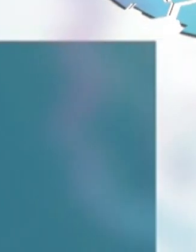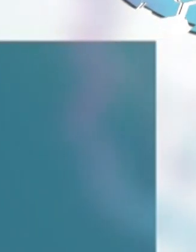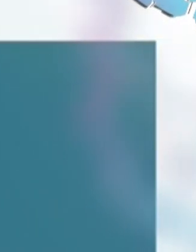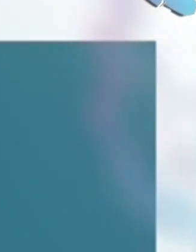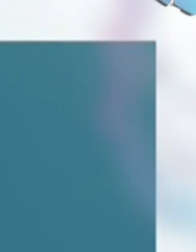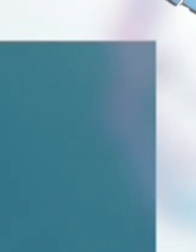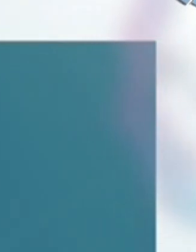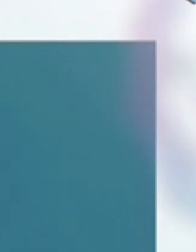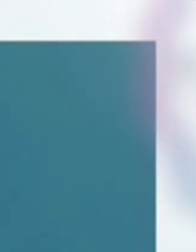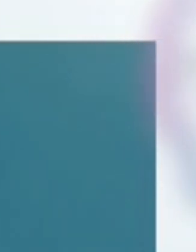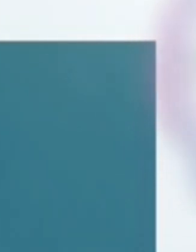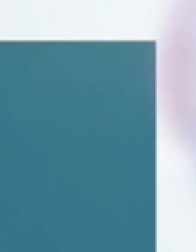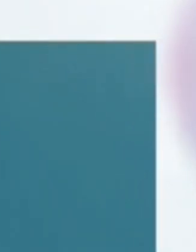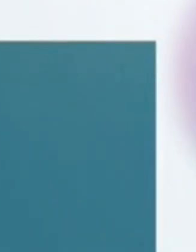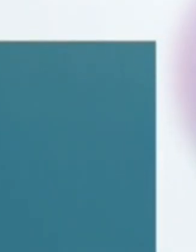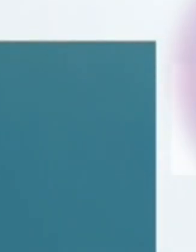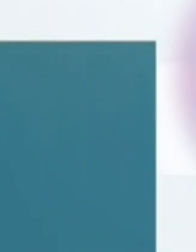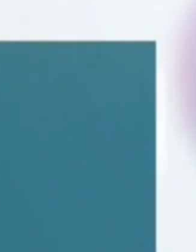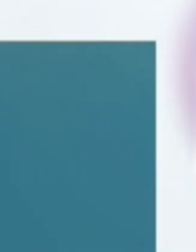Velada Universitaria.